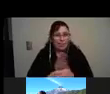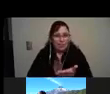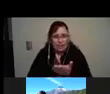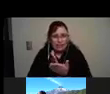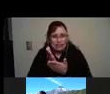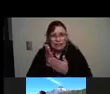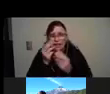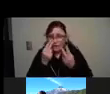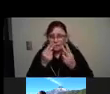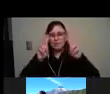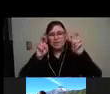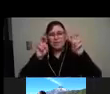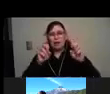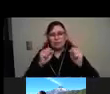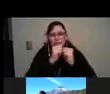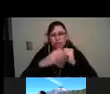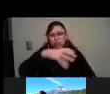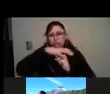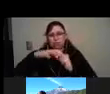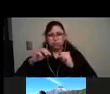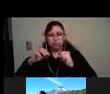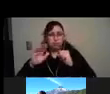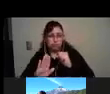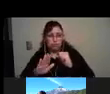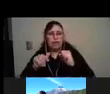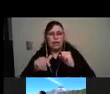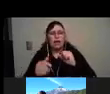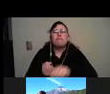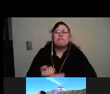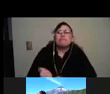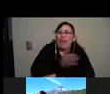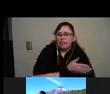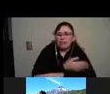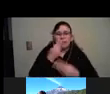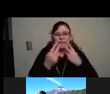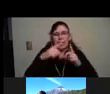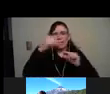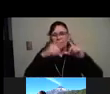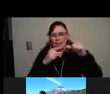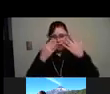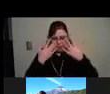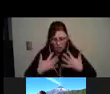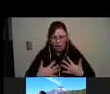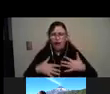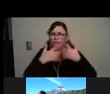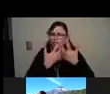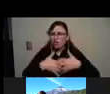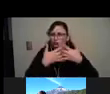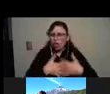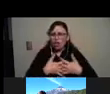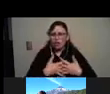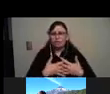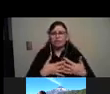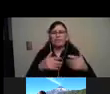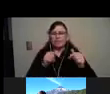detenernos brevemente en hablar un poquitito sobre la neurofisiología de la parálisis cerebral, ¿ya? Dentro de lo que fue